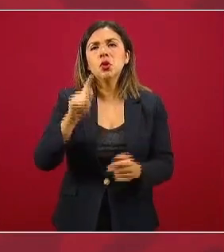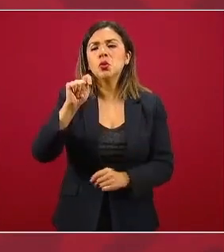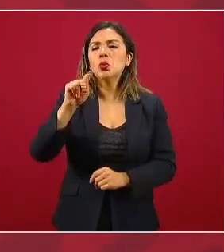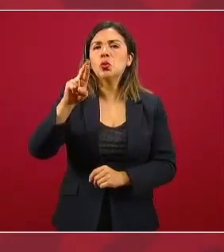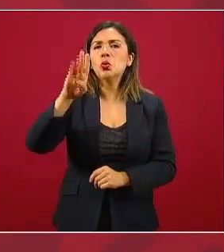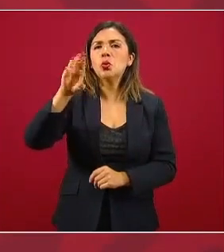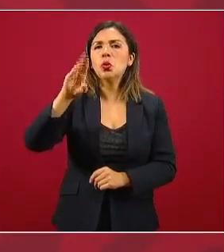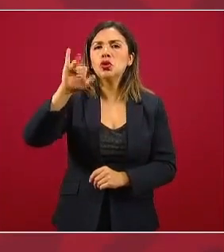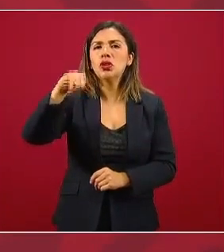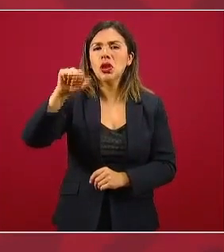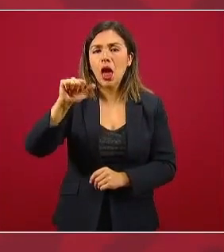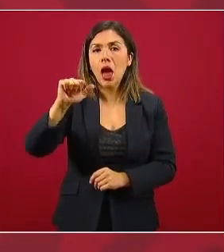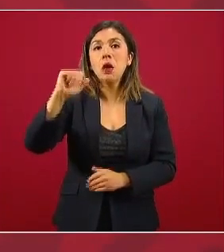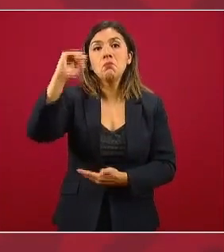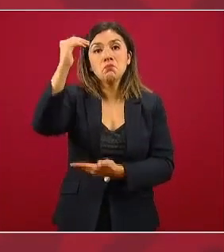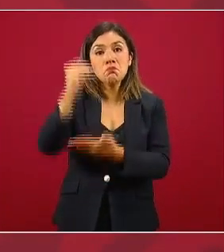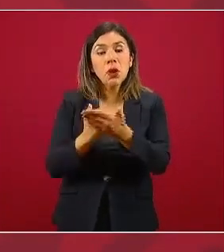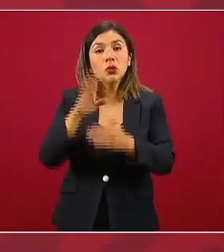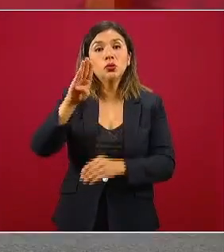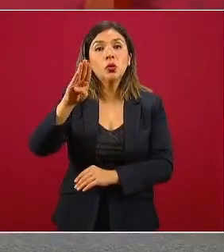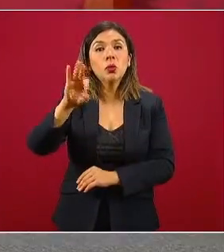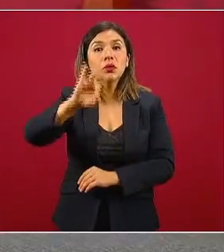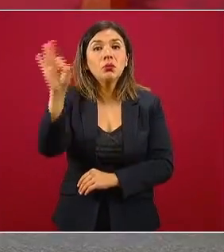turbocina bajó al 90%,